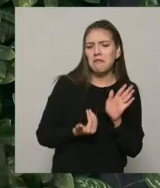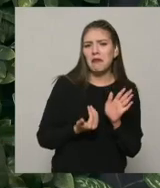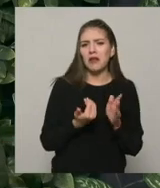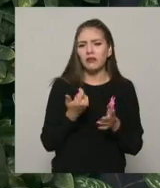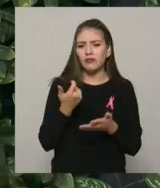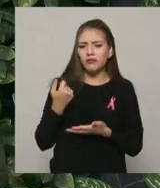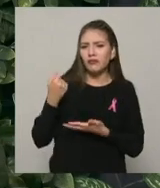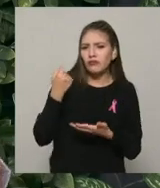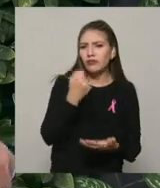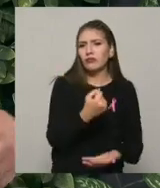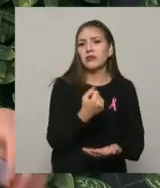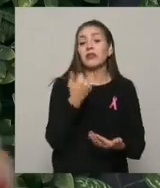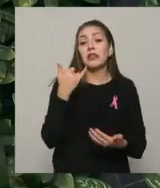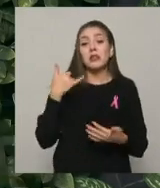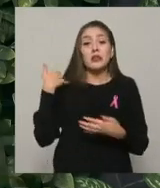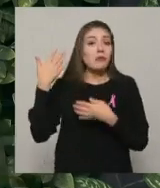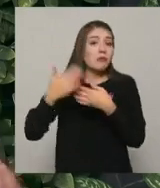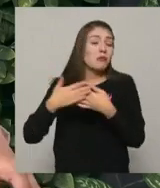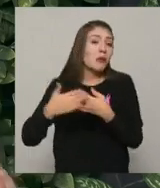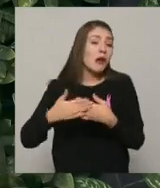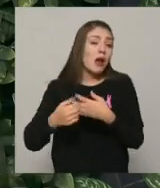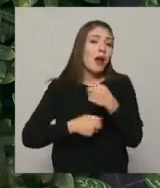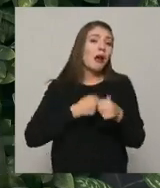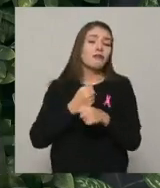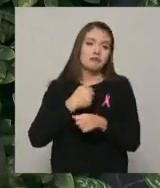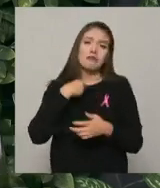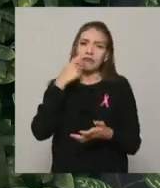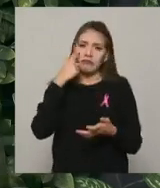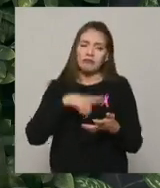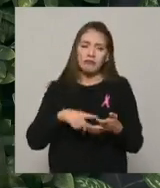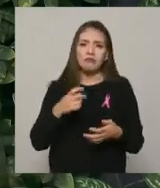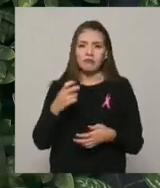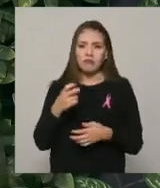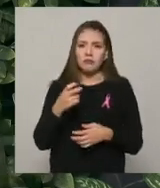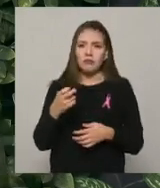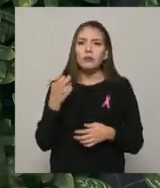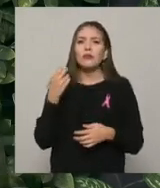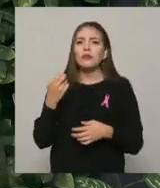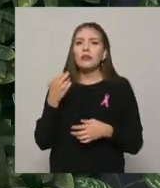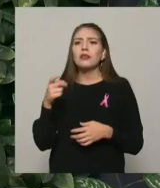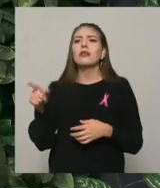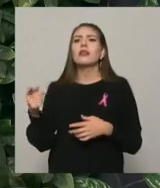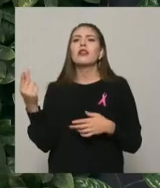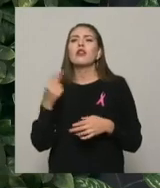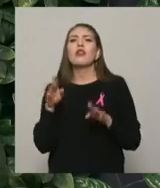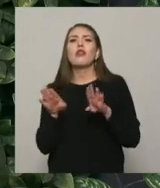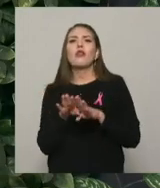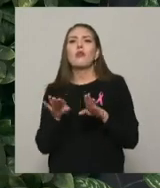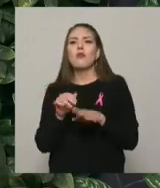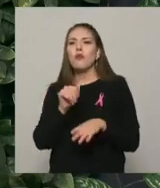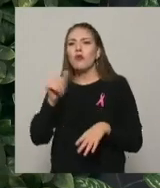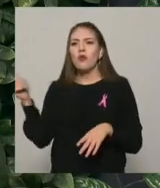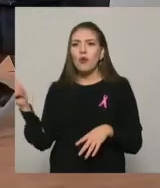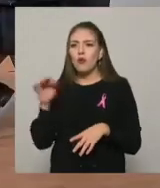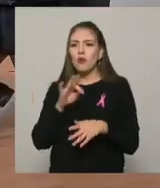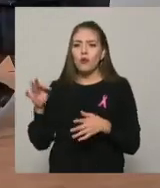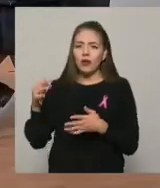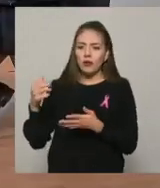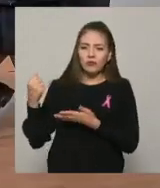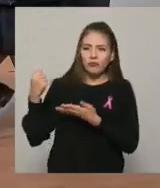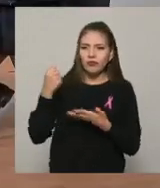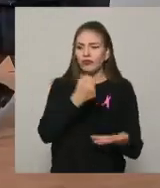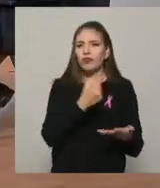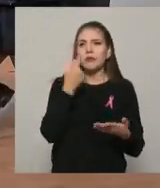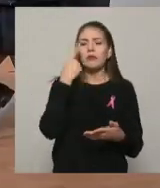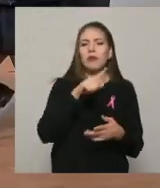los próximos años así va a ser. Entonces, que el sector académico tenga de dónde echar mano para jalar más recursos.